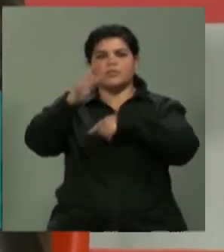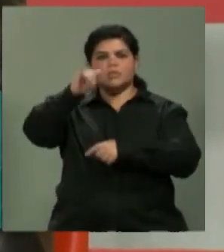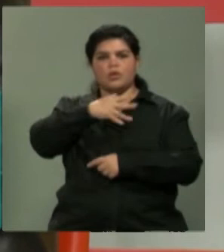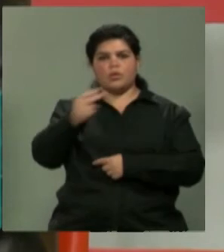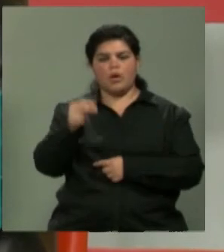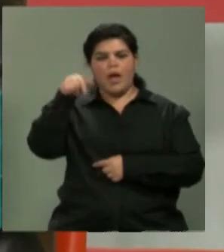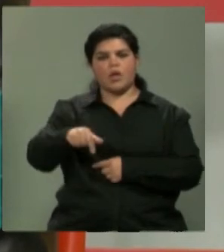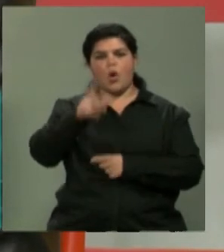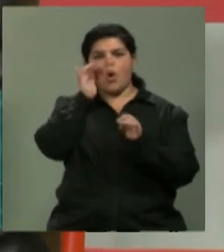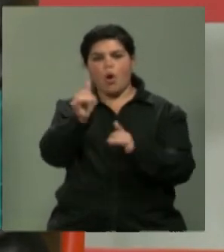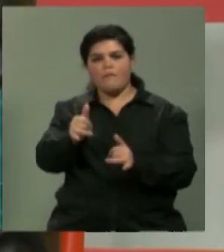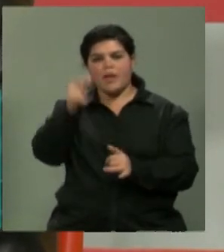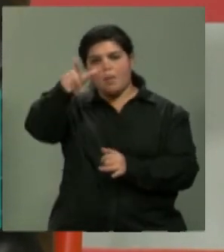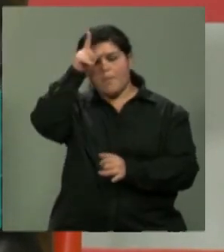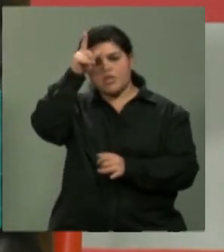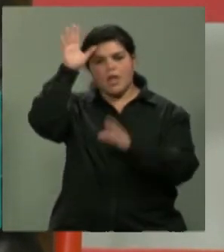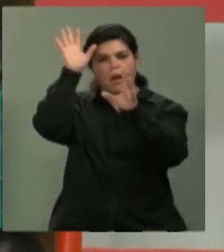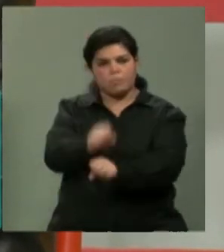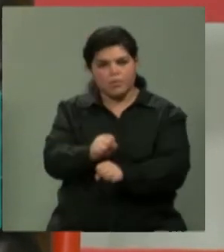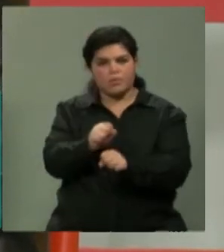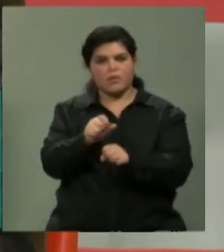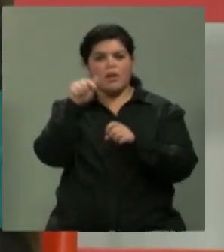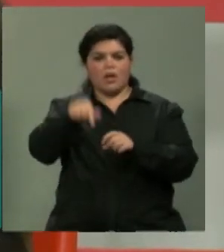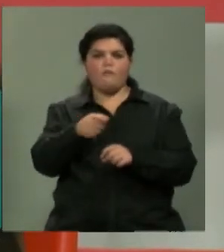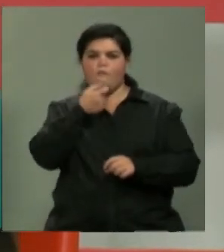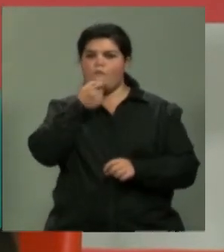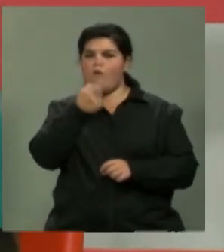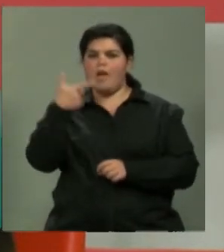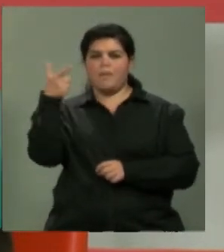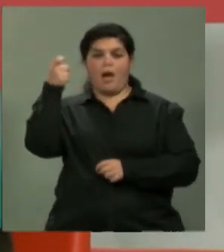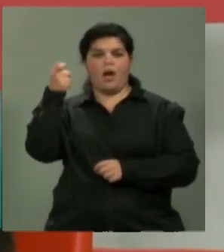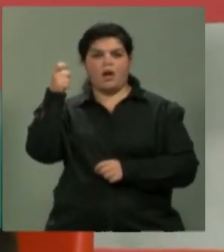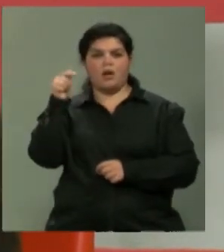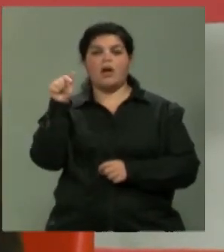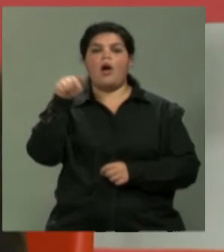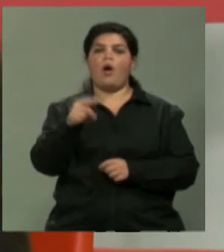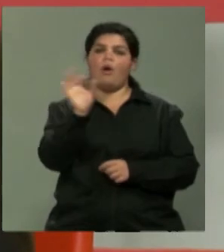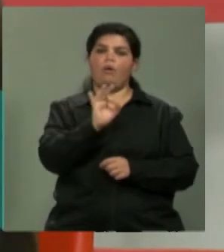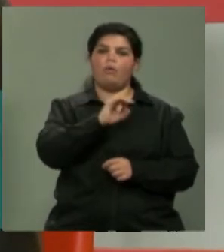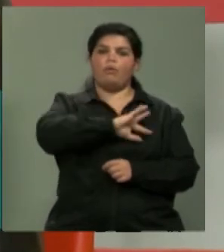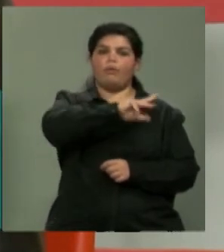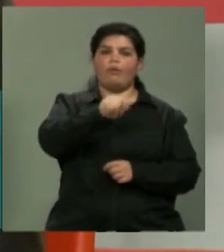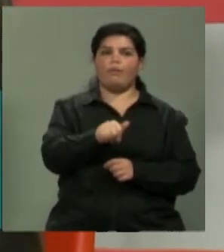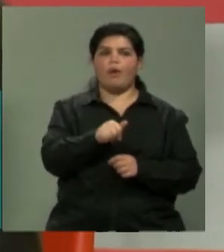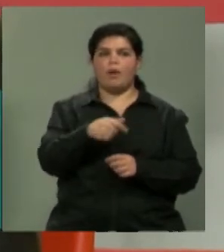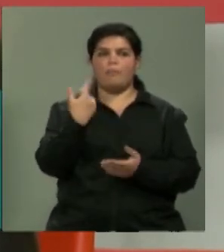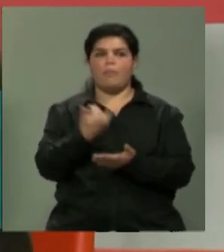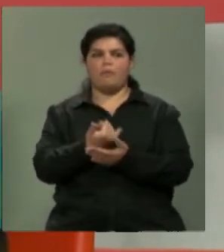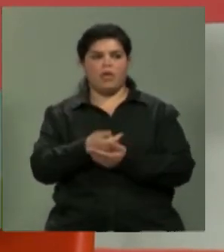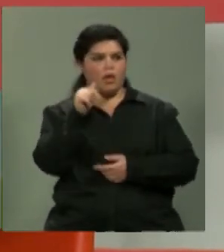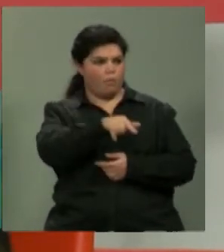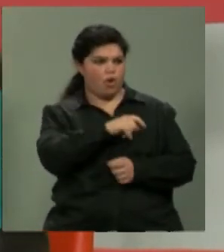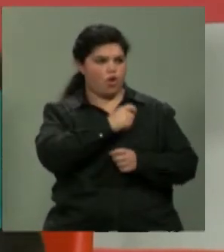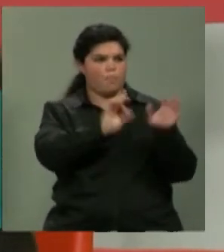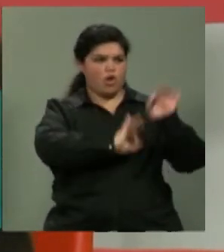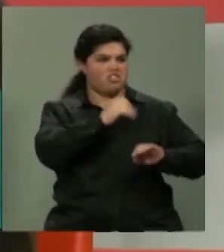en manos de las policías y ser detenido, donde ocurre el gatillo fácil, que ser robado por un robo menor. O sea que no has presentado